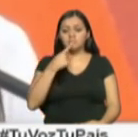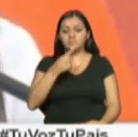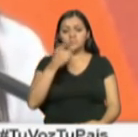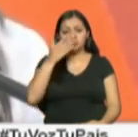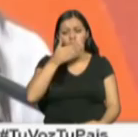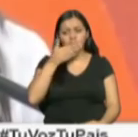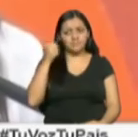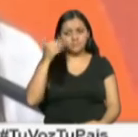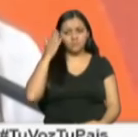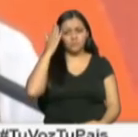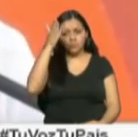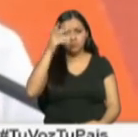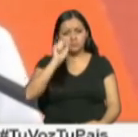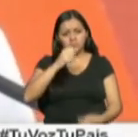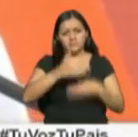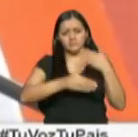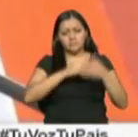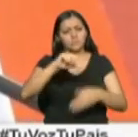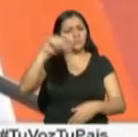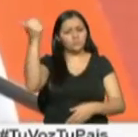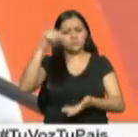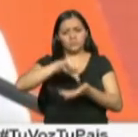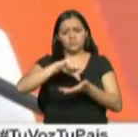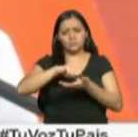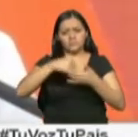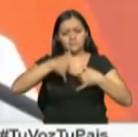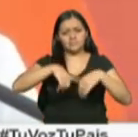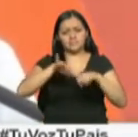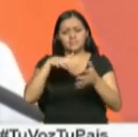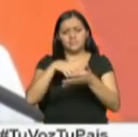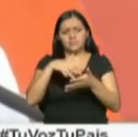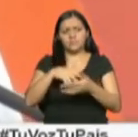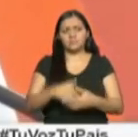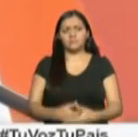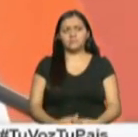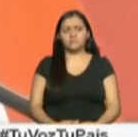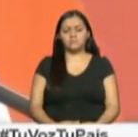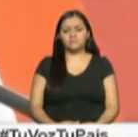así poder seguir adelante con mi estudio.